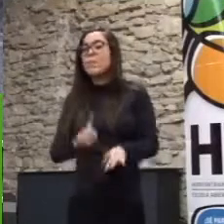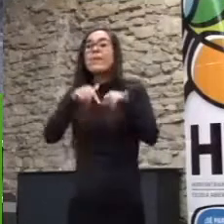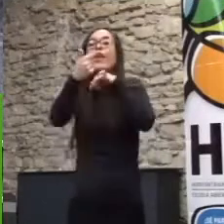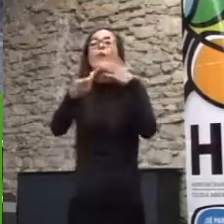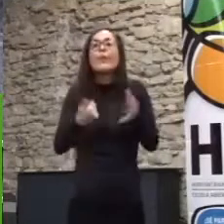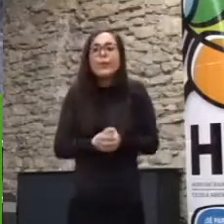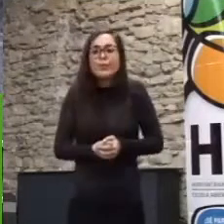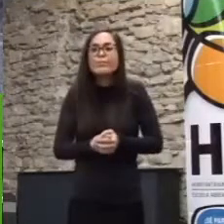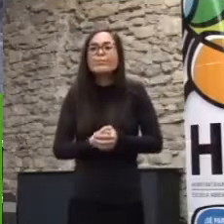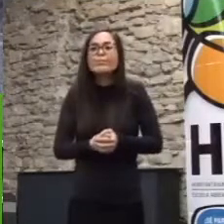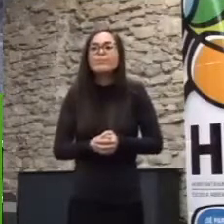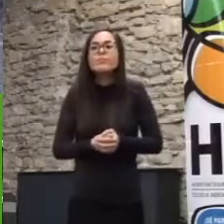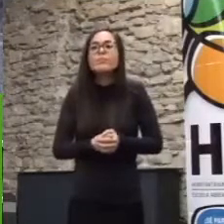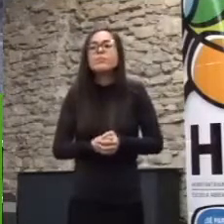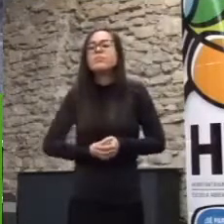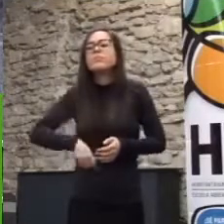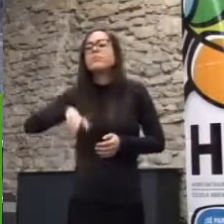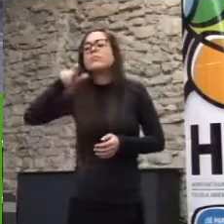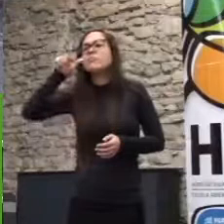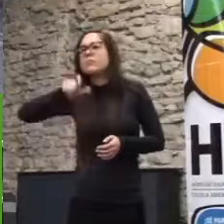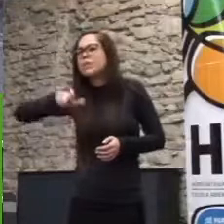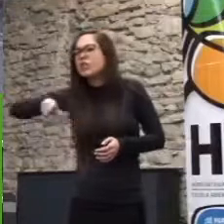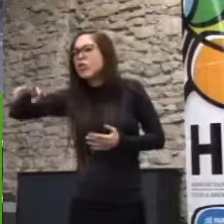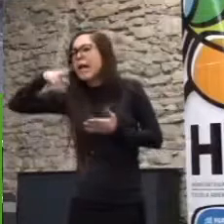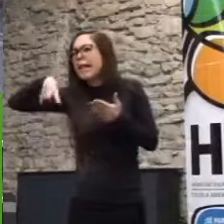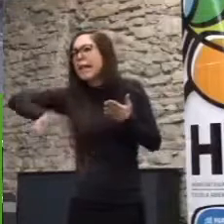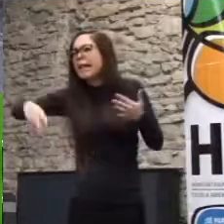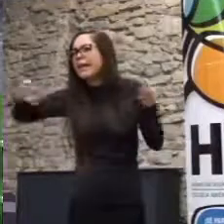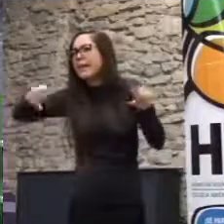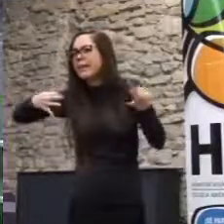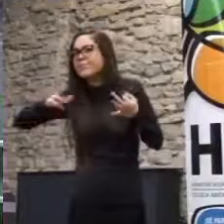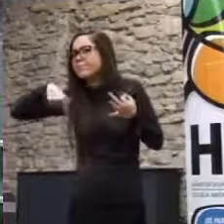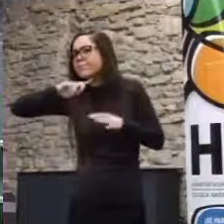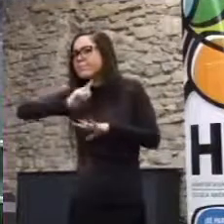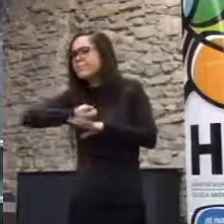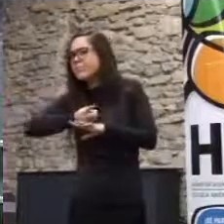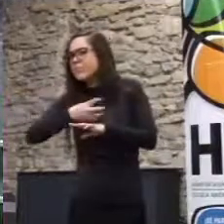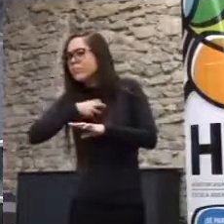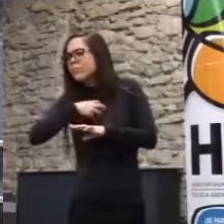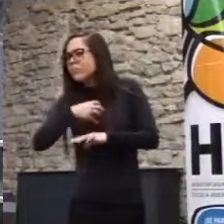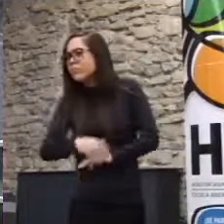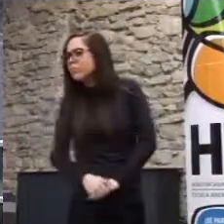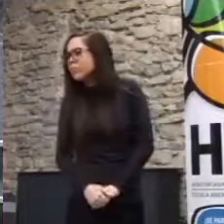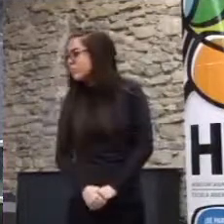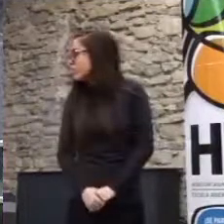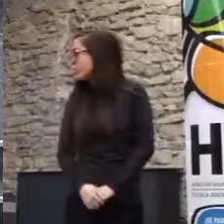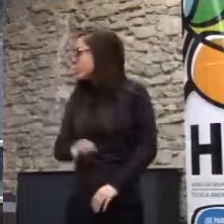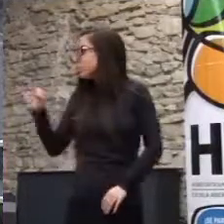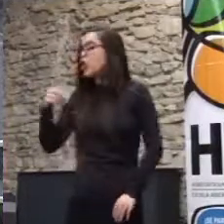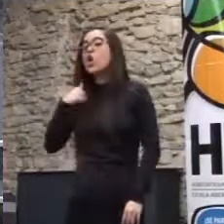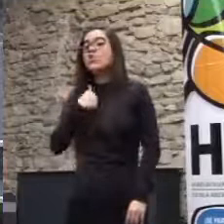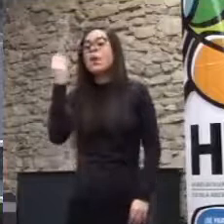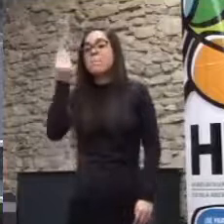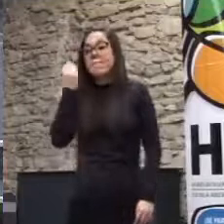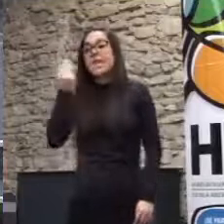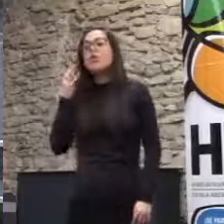sea, la gente ve documentales de la 2, sí, pero... Sí. Es decir, también otras cosas. ¿Eh? Yo, de todas formas, sí creo que tiene razón en